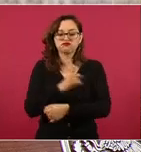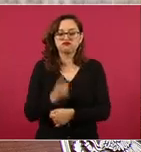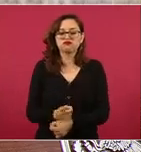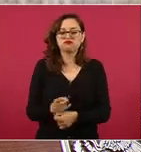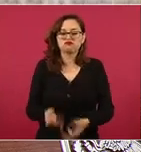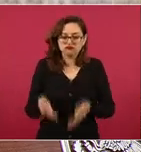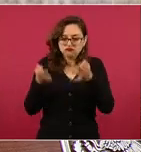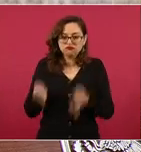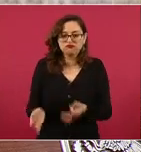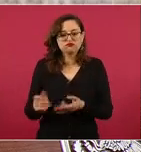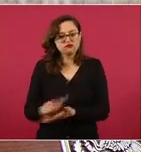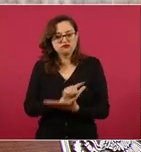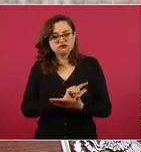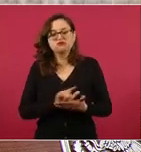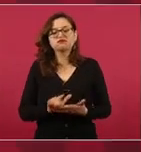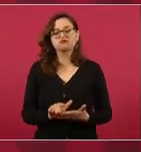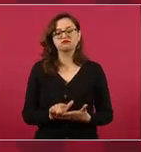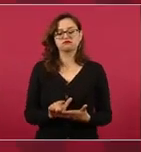limpio.